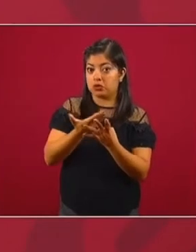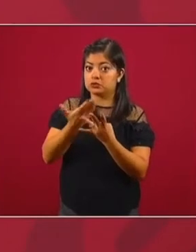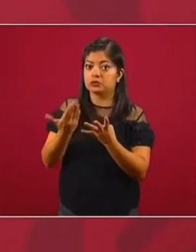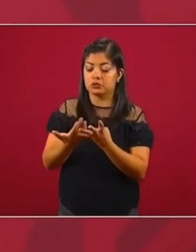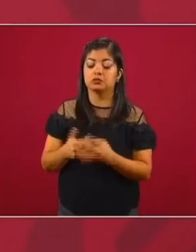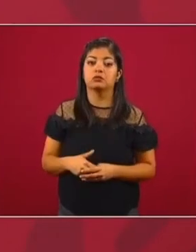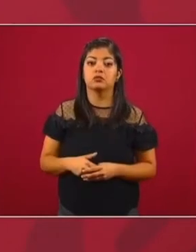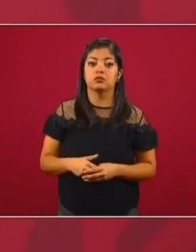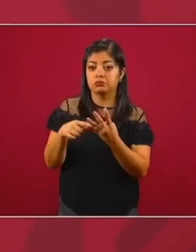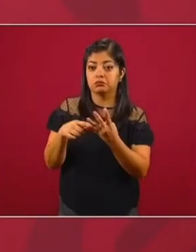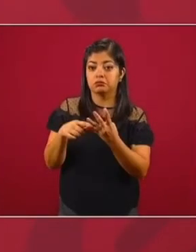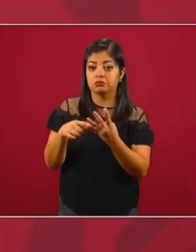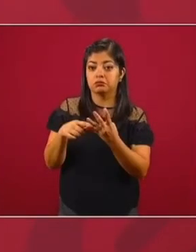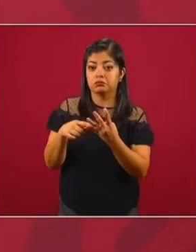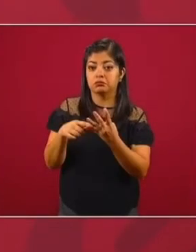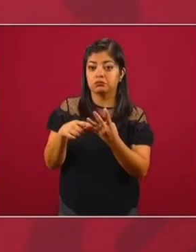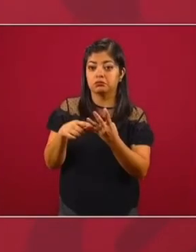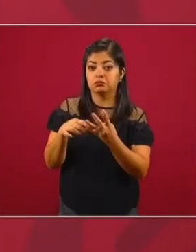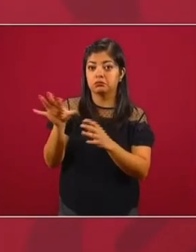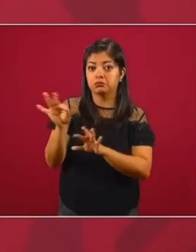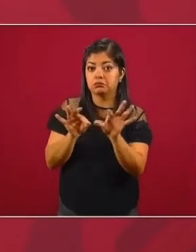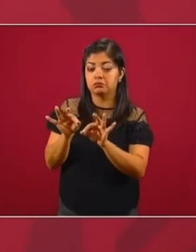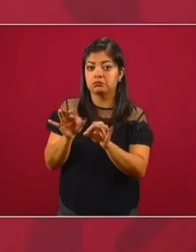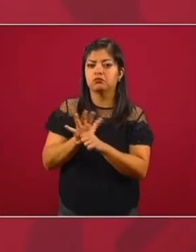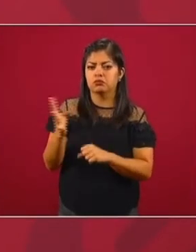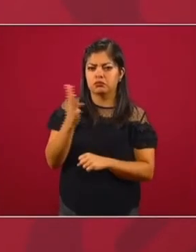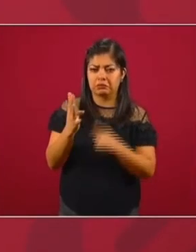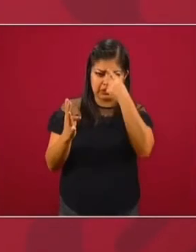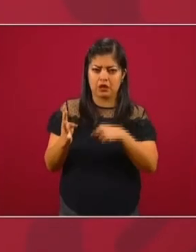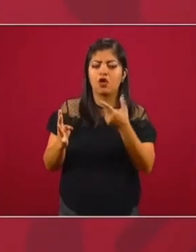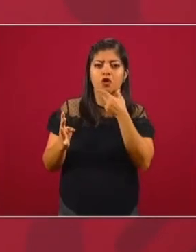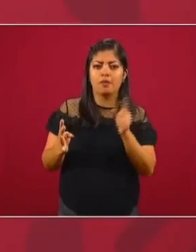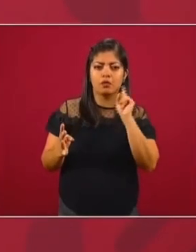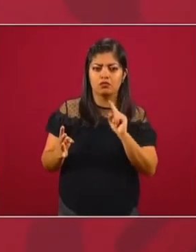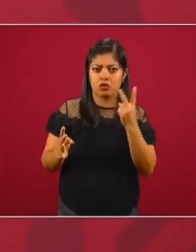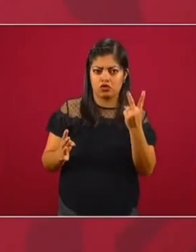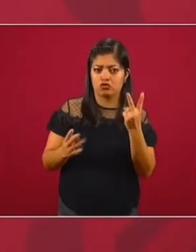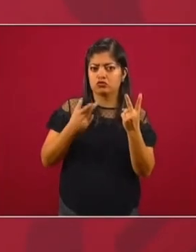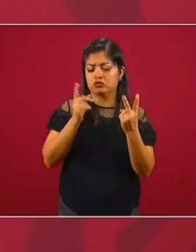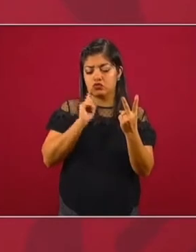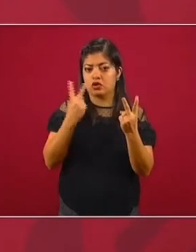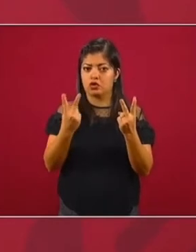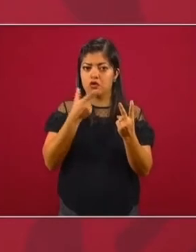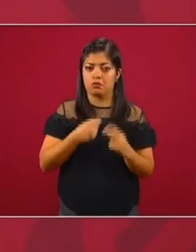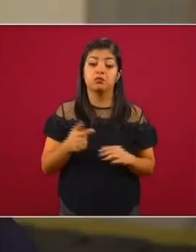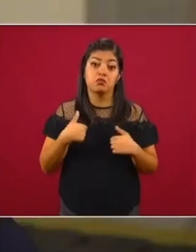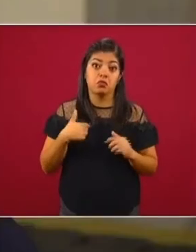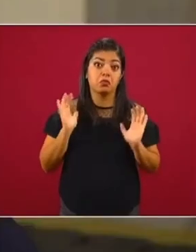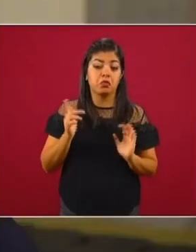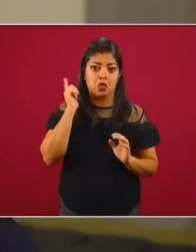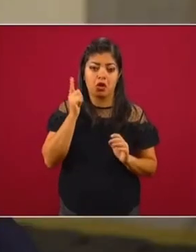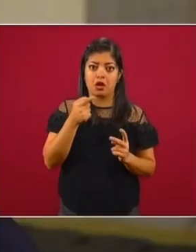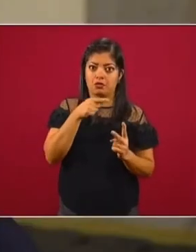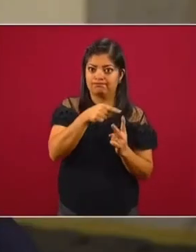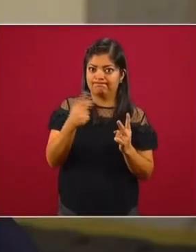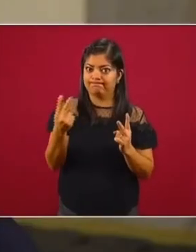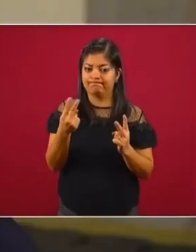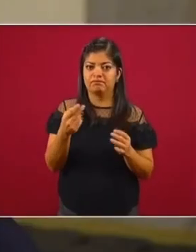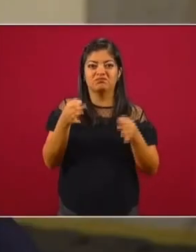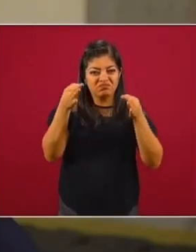a elegir cuatro, entiendo que dos mujeres y dos hombres. Deseo que sean mujeres y hombres íntegros,